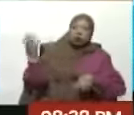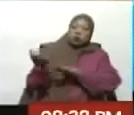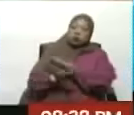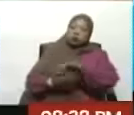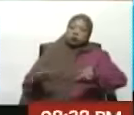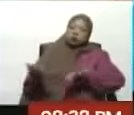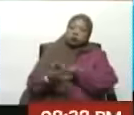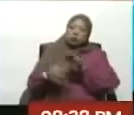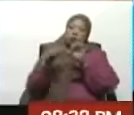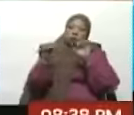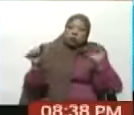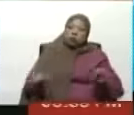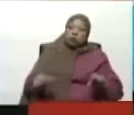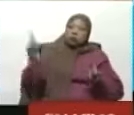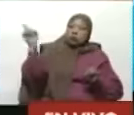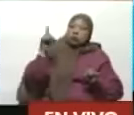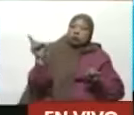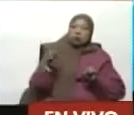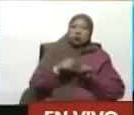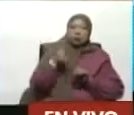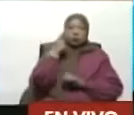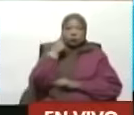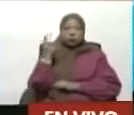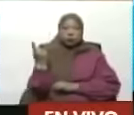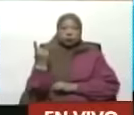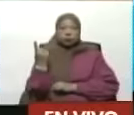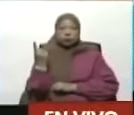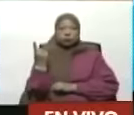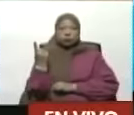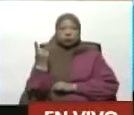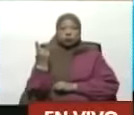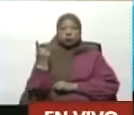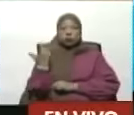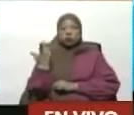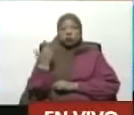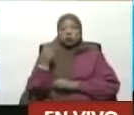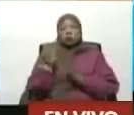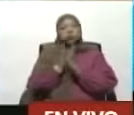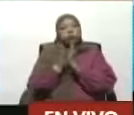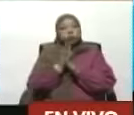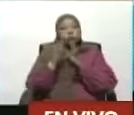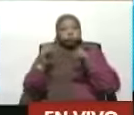el circuito eléctrico. Ahí está, mira, ahí está metiendo, ponlo pantalla completa,